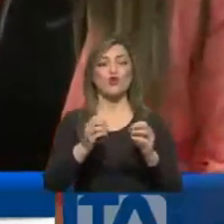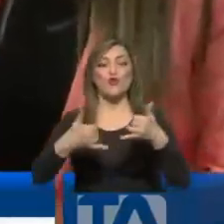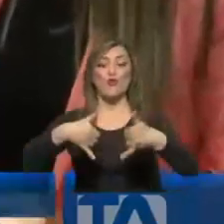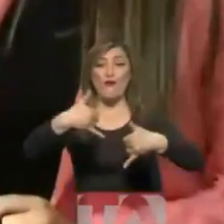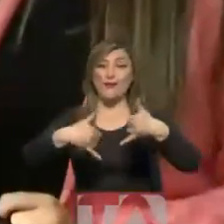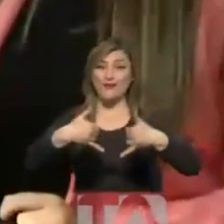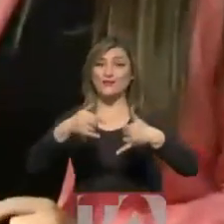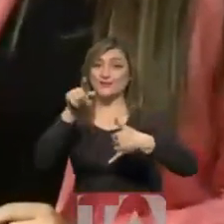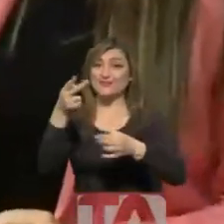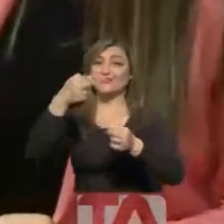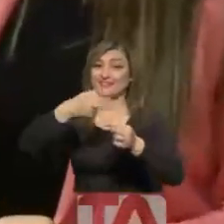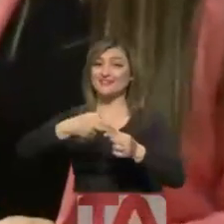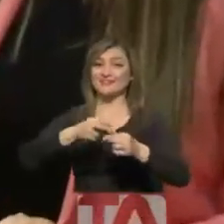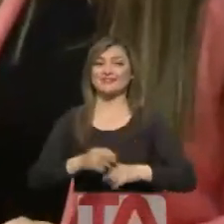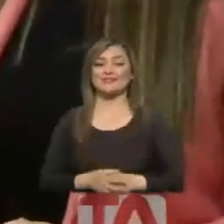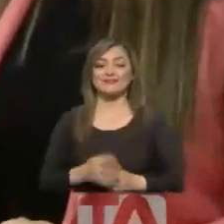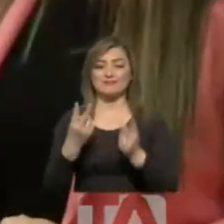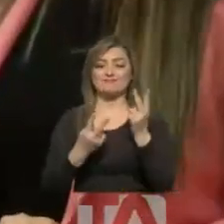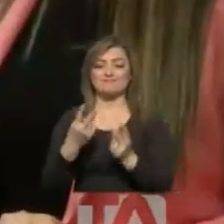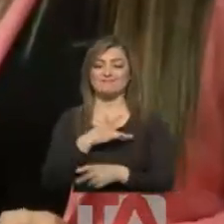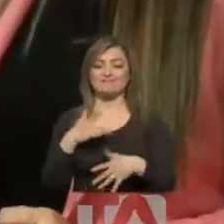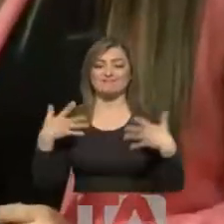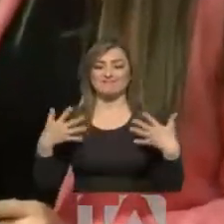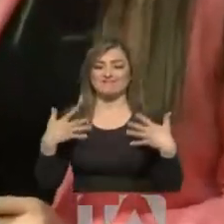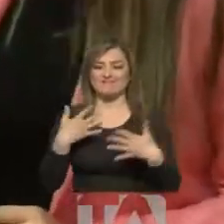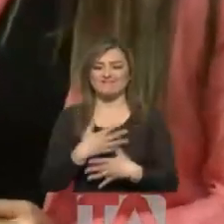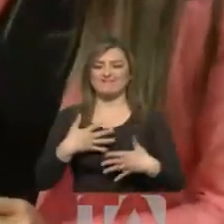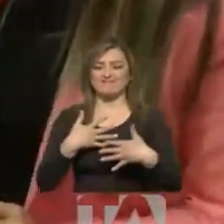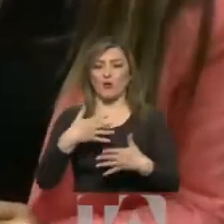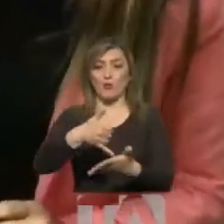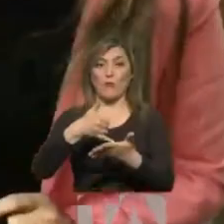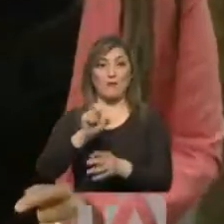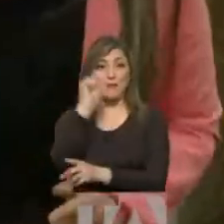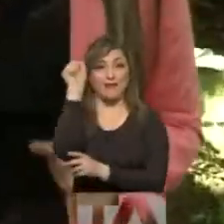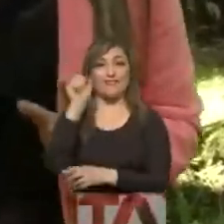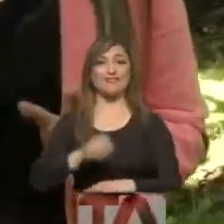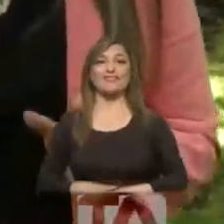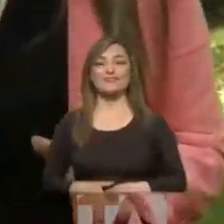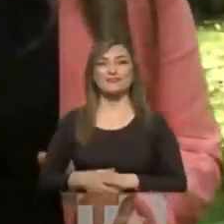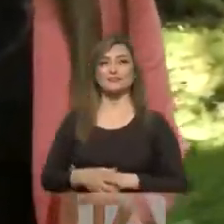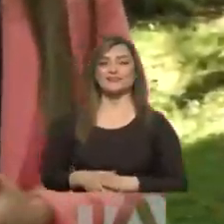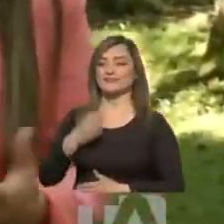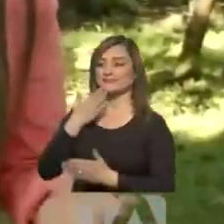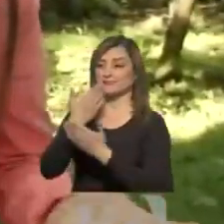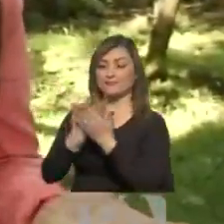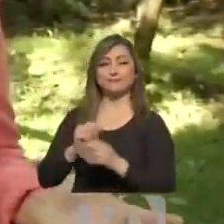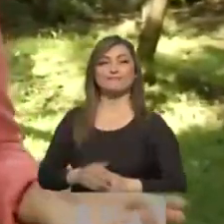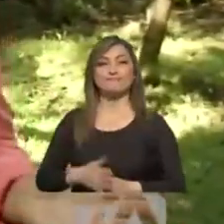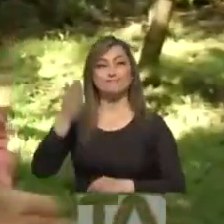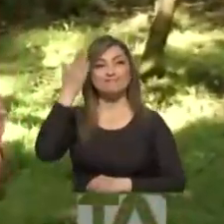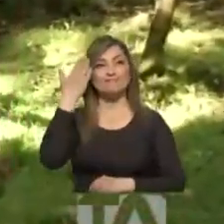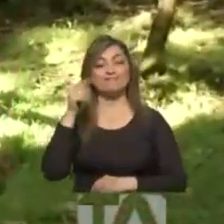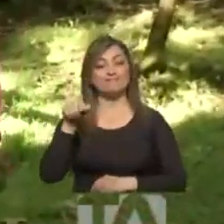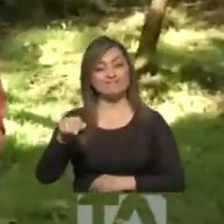para que usted pueda salir de esta visita con muy lindos premios. Muchísimas gracias, Carolina. Si es que ya lo saben, amigos, el